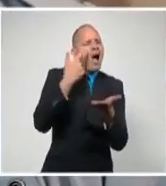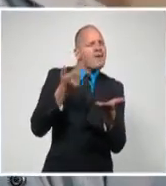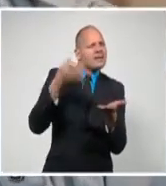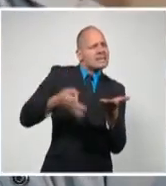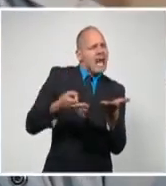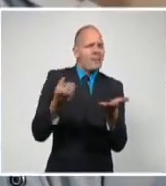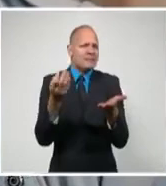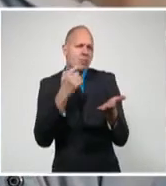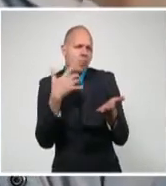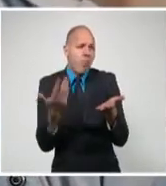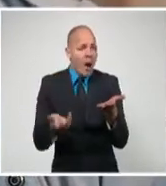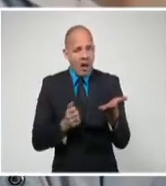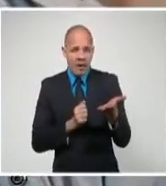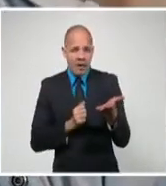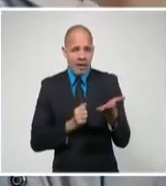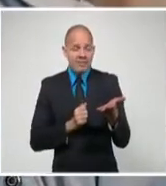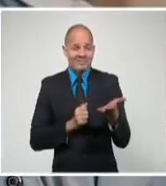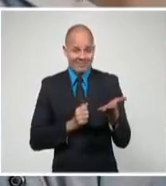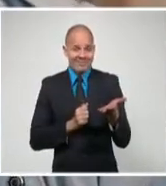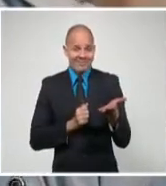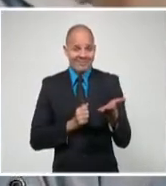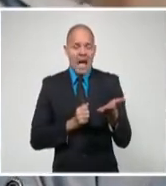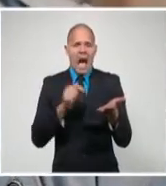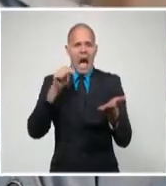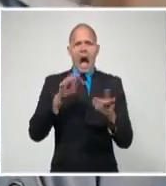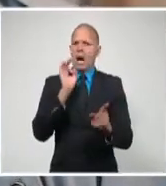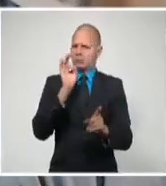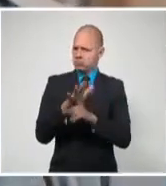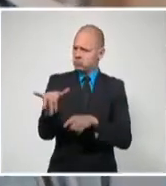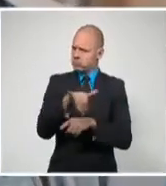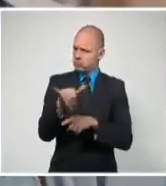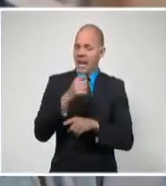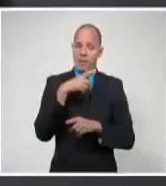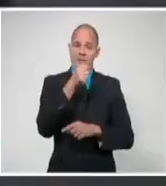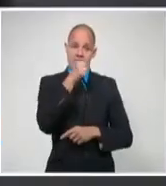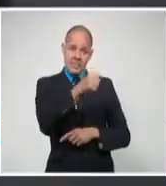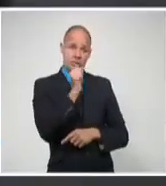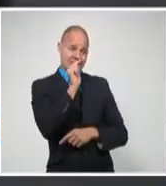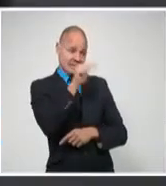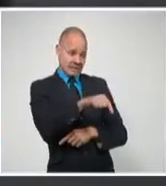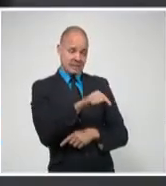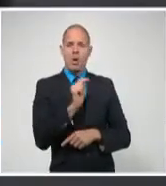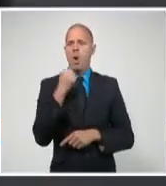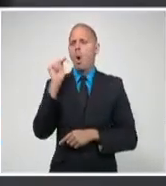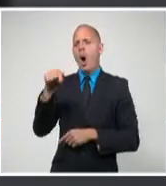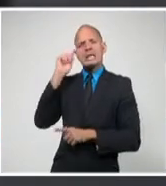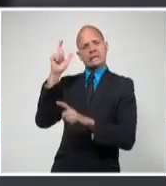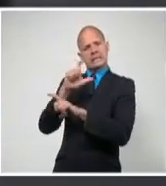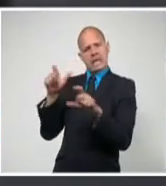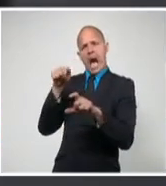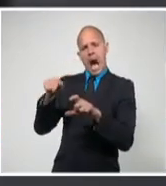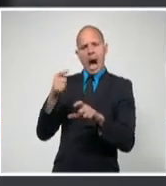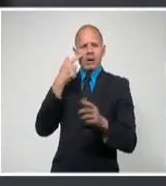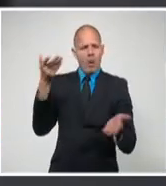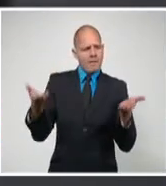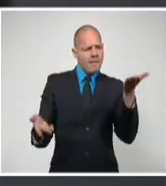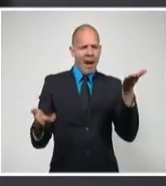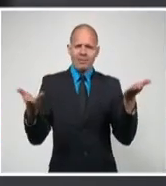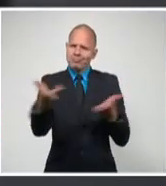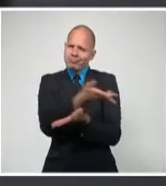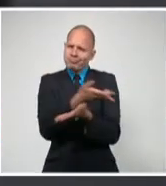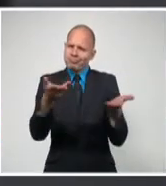de atención. Esto hizo que la relación entre periodistas y científicos fuera cada vez más estrecha. Y ahí apareció un tercer actor, que es el público. El